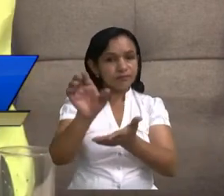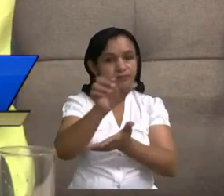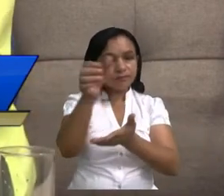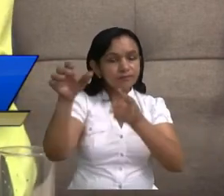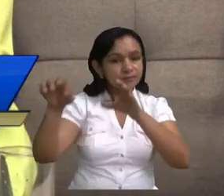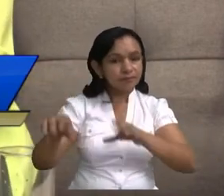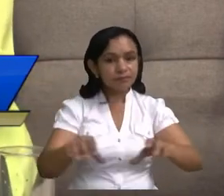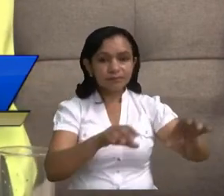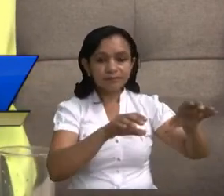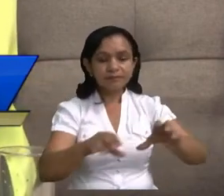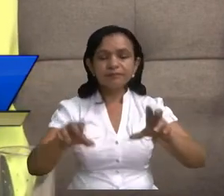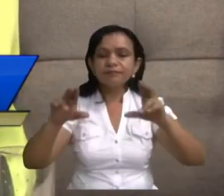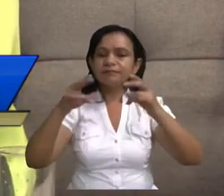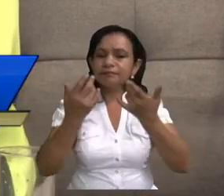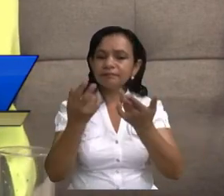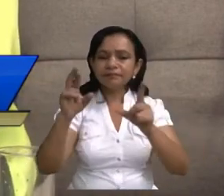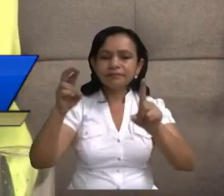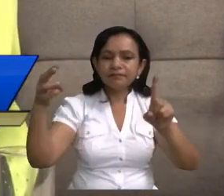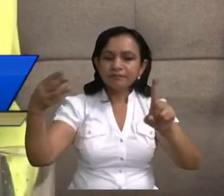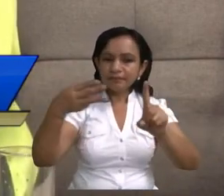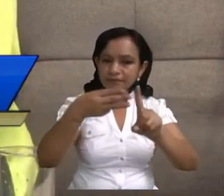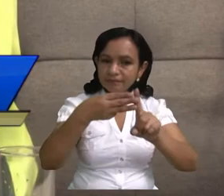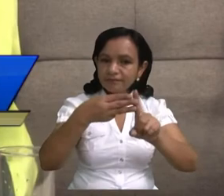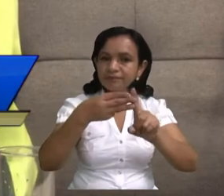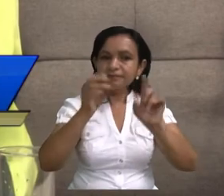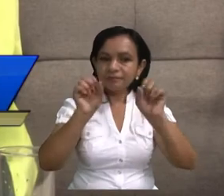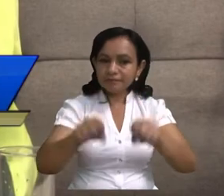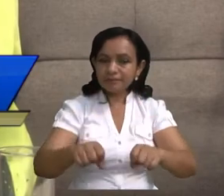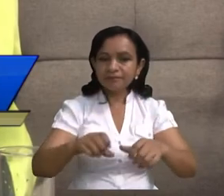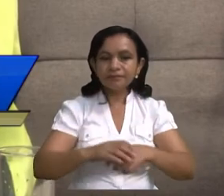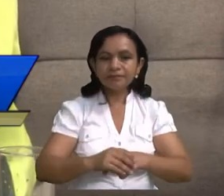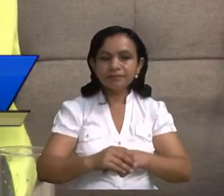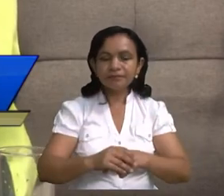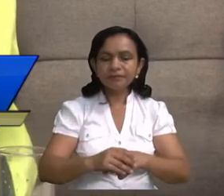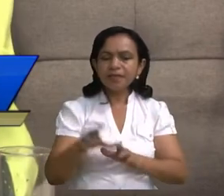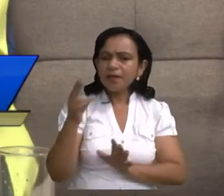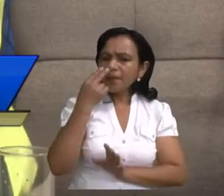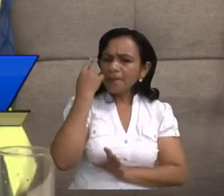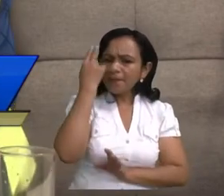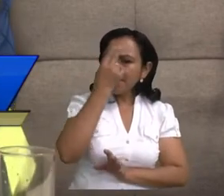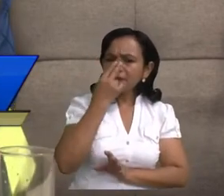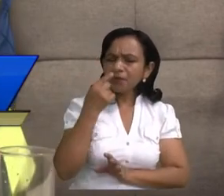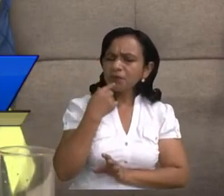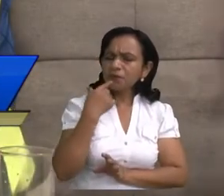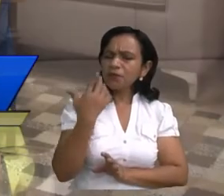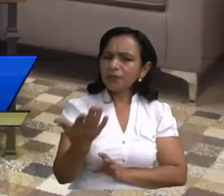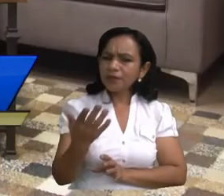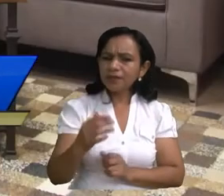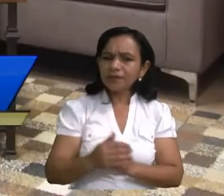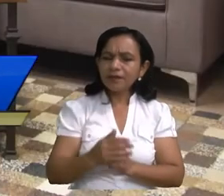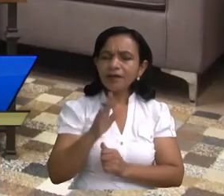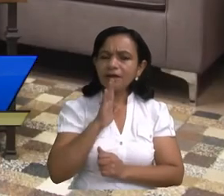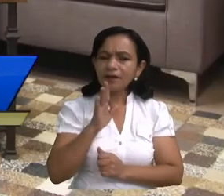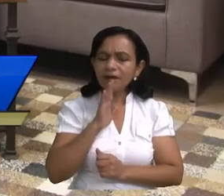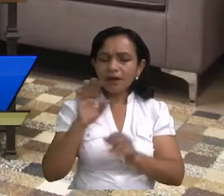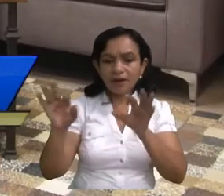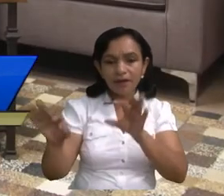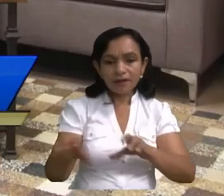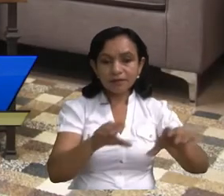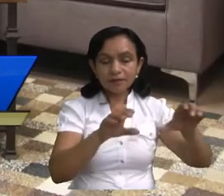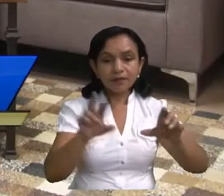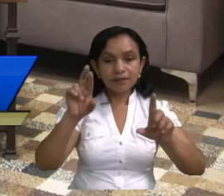hacen a nivel de la región. Y le hacía esta consulta, compañera, porque cuando hablamos de eventos